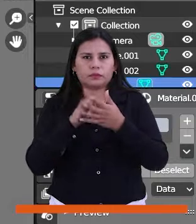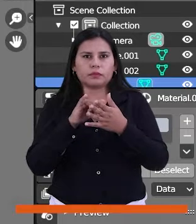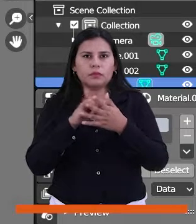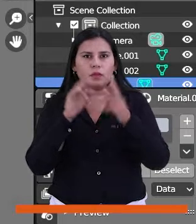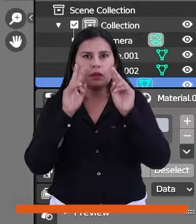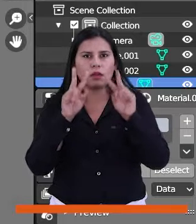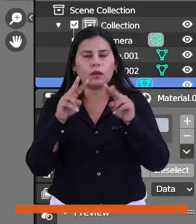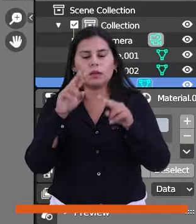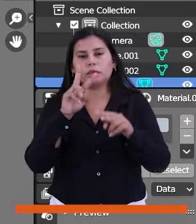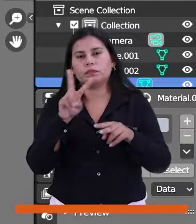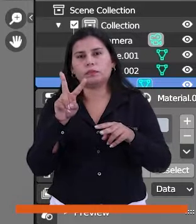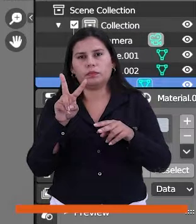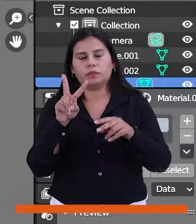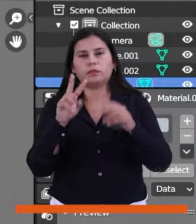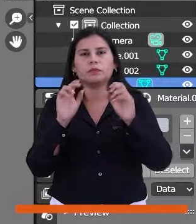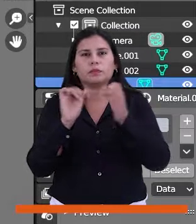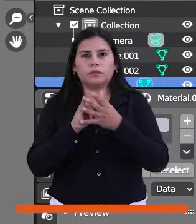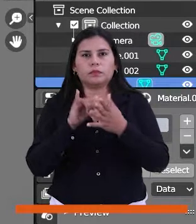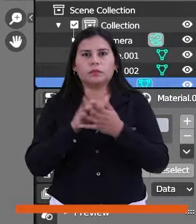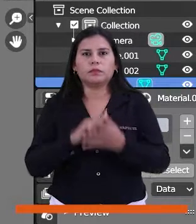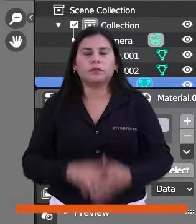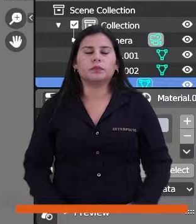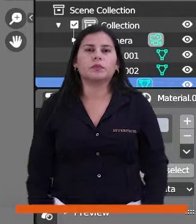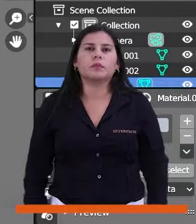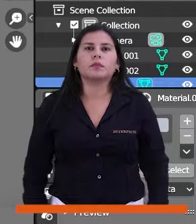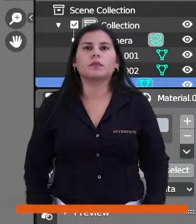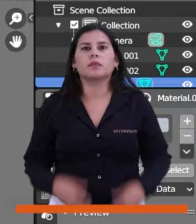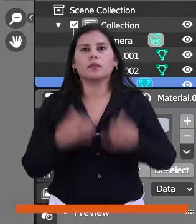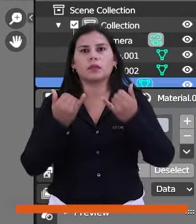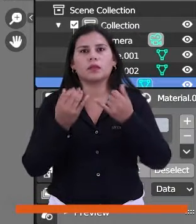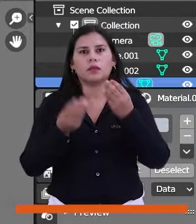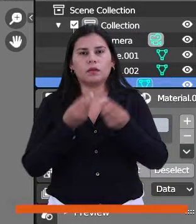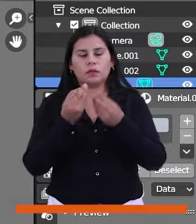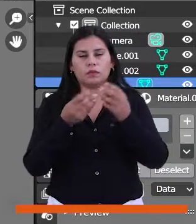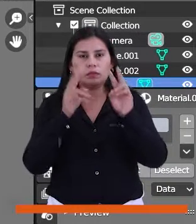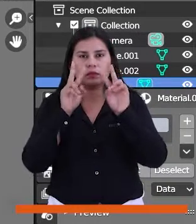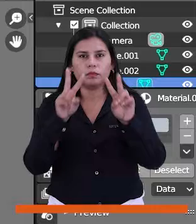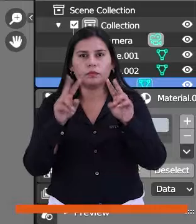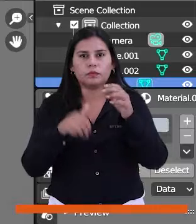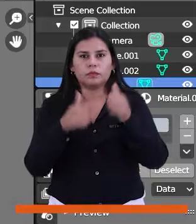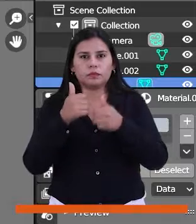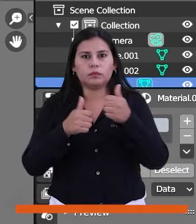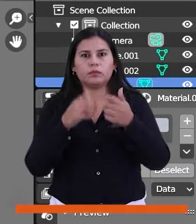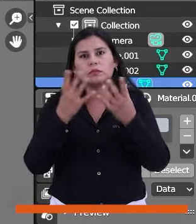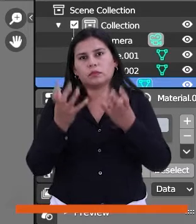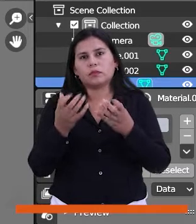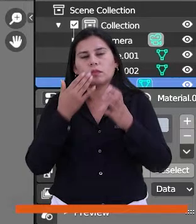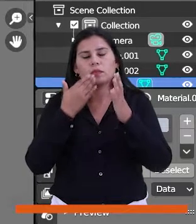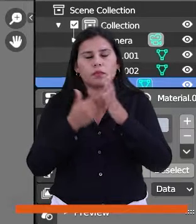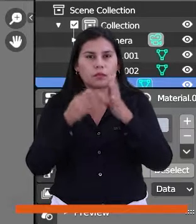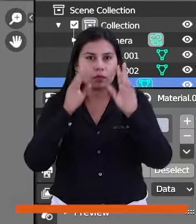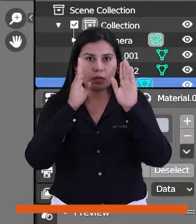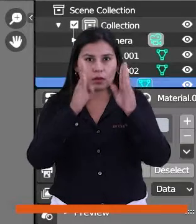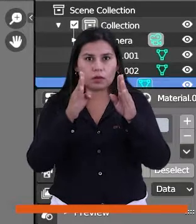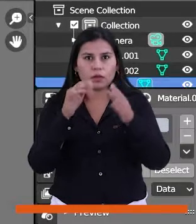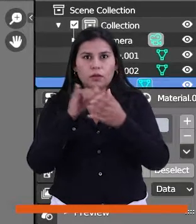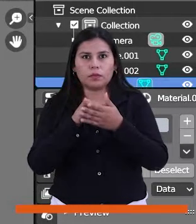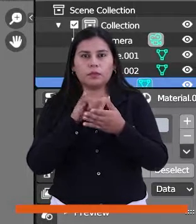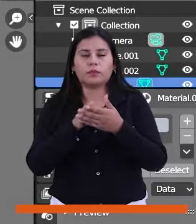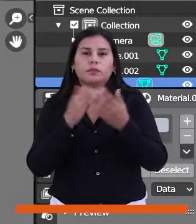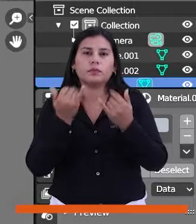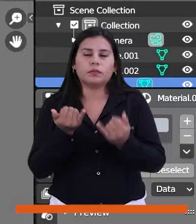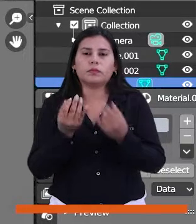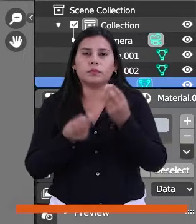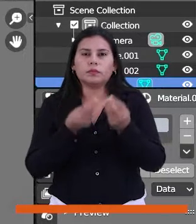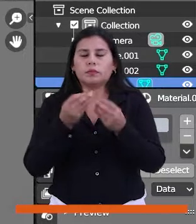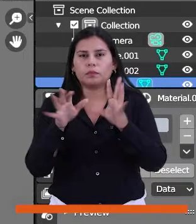mi vista V, en el editor V. Yo puedo seleccionar una sola cara, si lo deseo, quiero que nos concentremos en esta cara